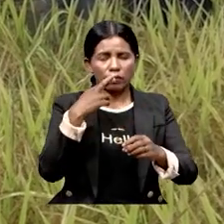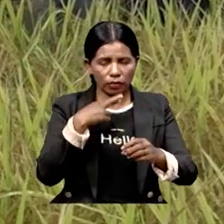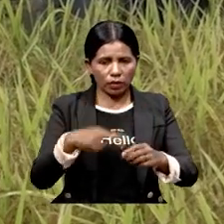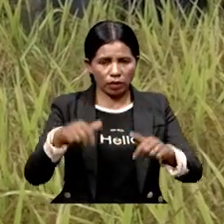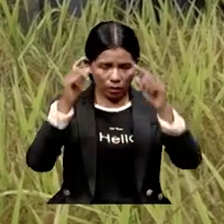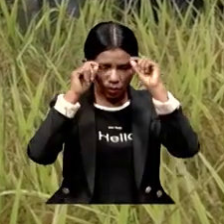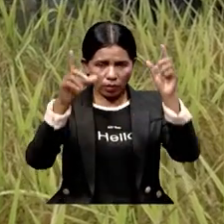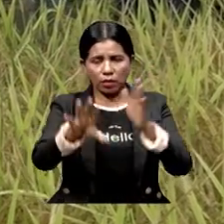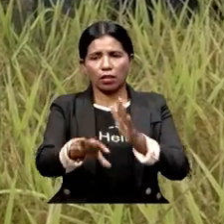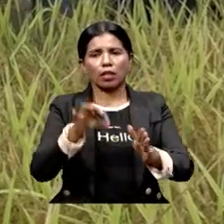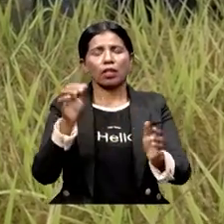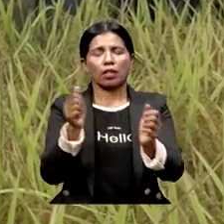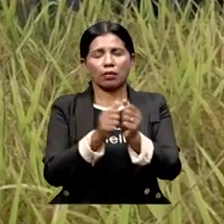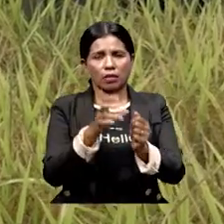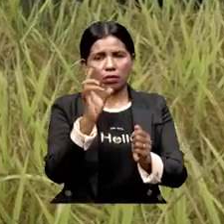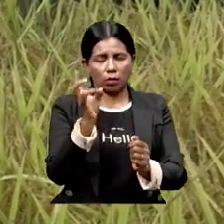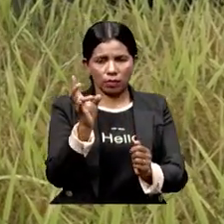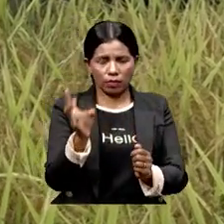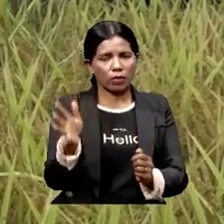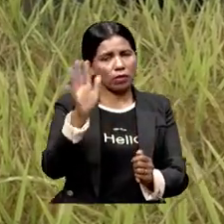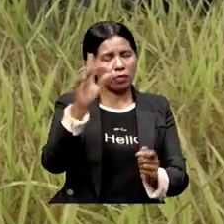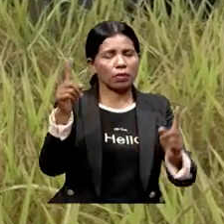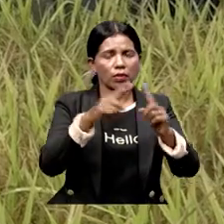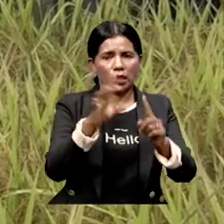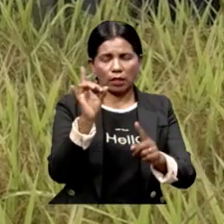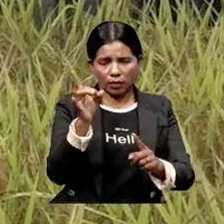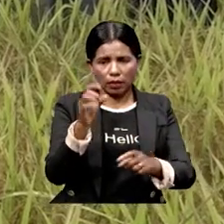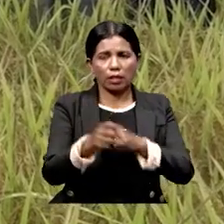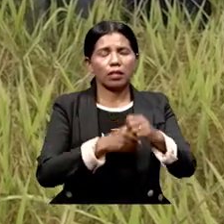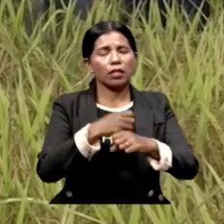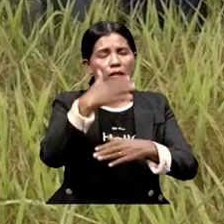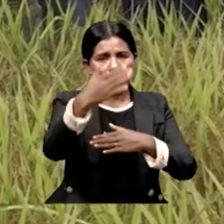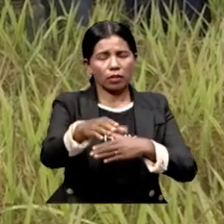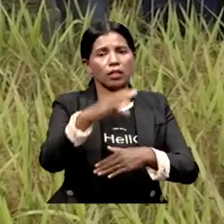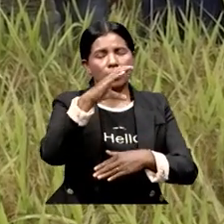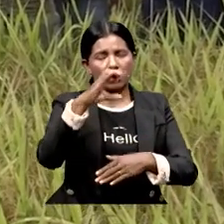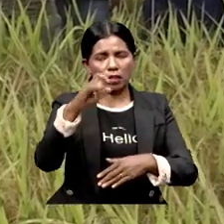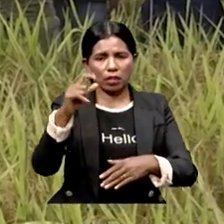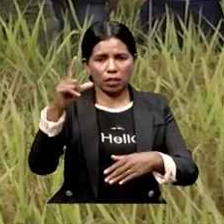se hetan tonelada hitunulu resin lima to walunulu, no tina nui CCI Teli,